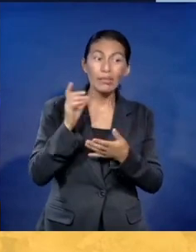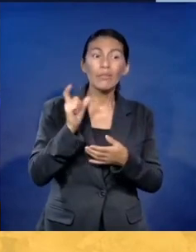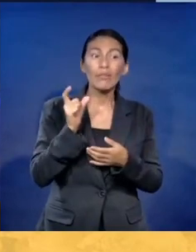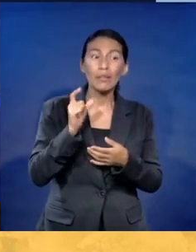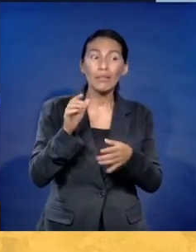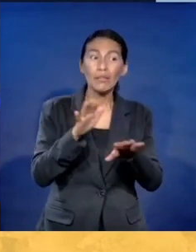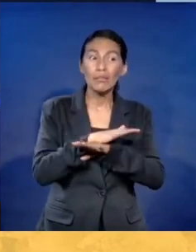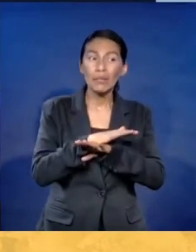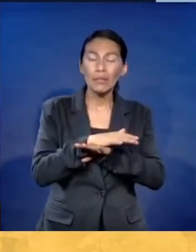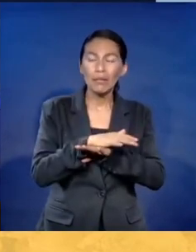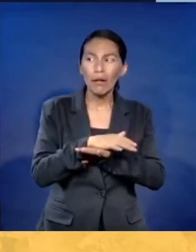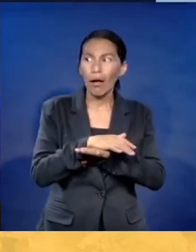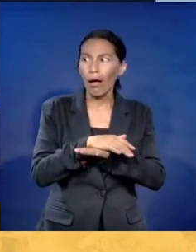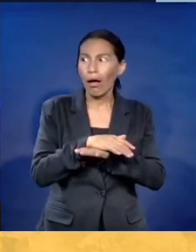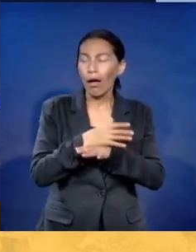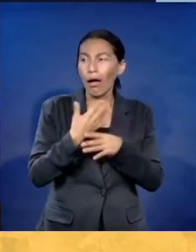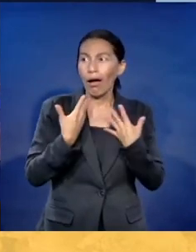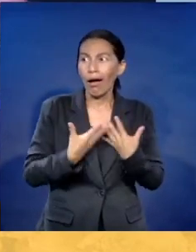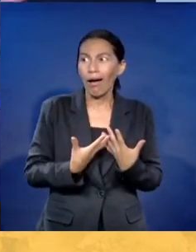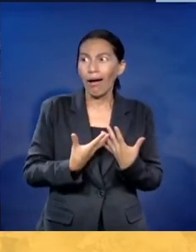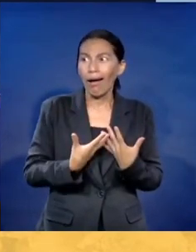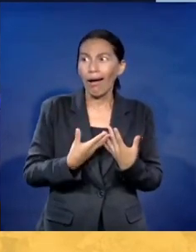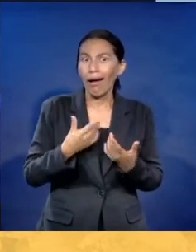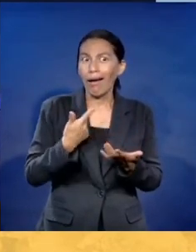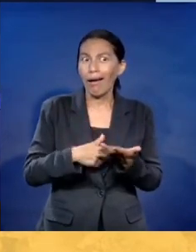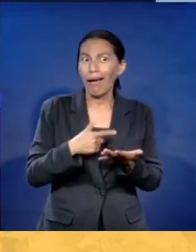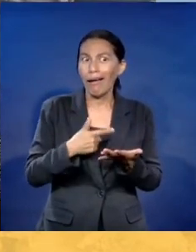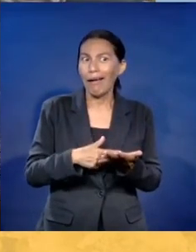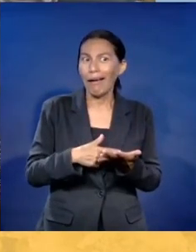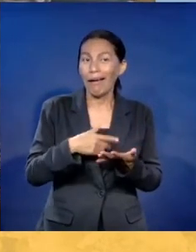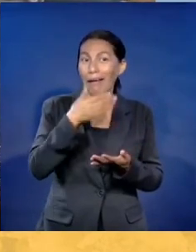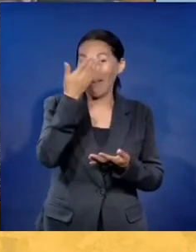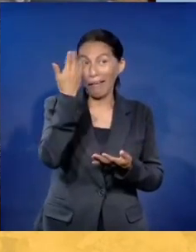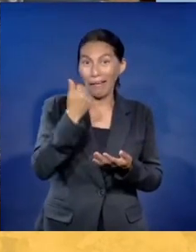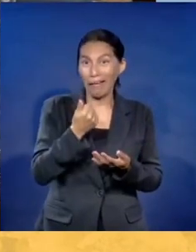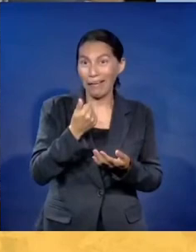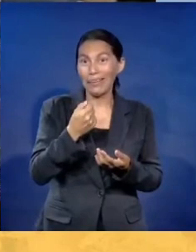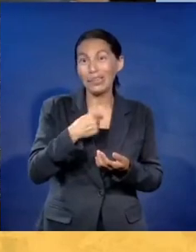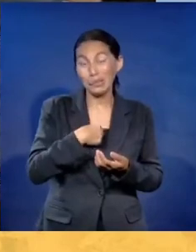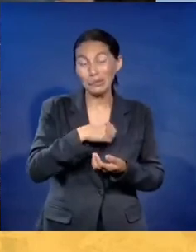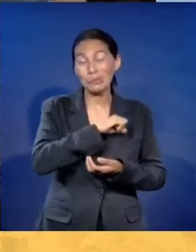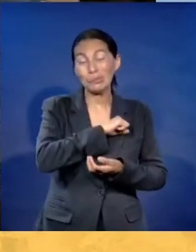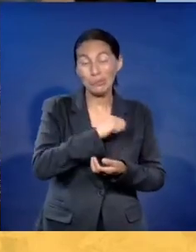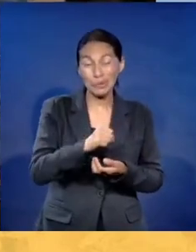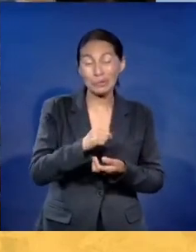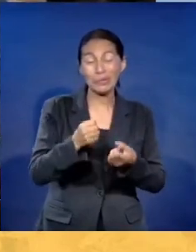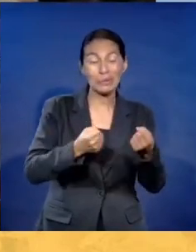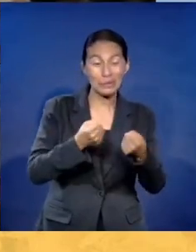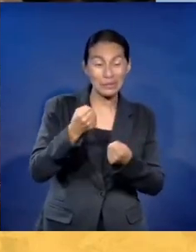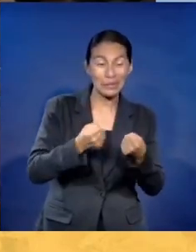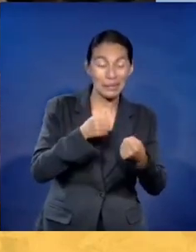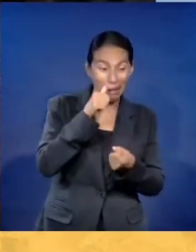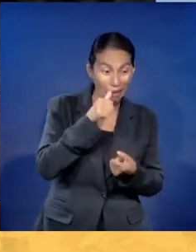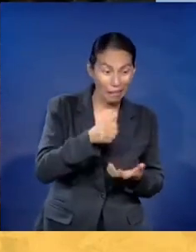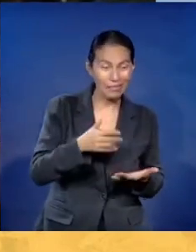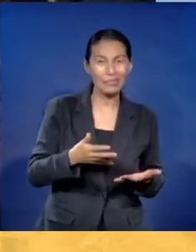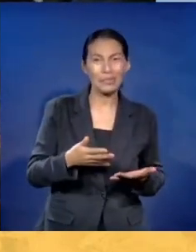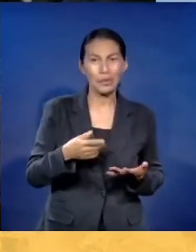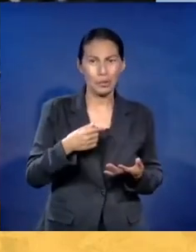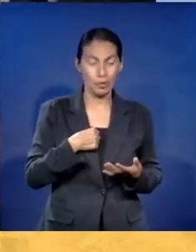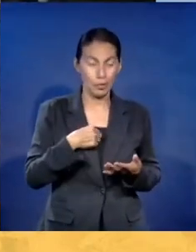Ah pues que llevan aceite verdad son malos para algo todos somos malos para algo también soy malo para